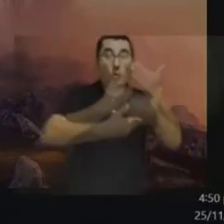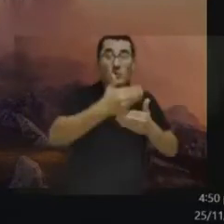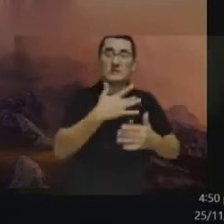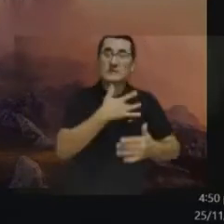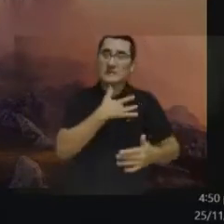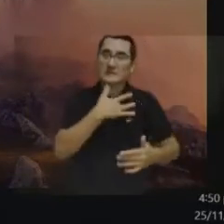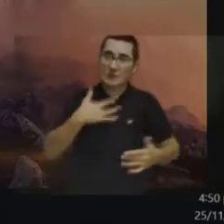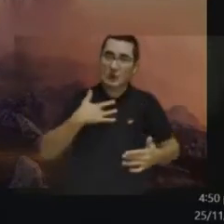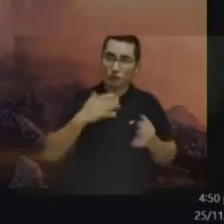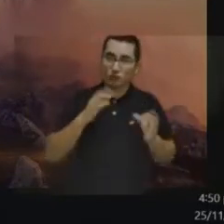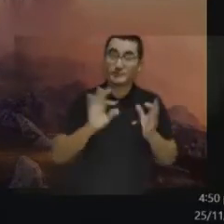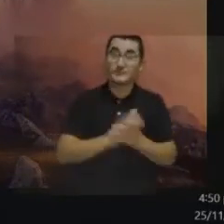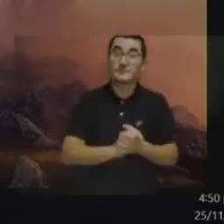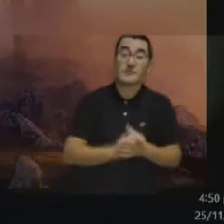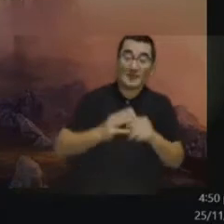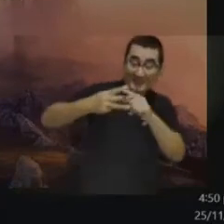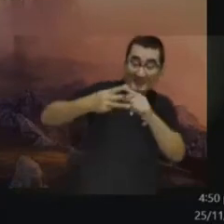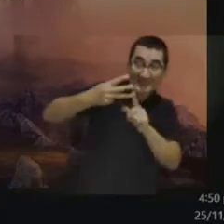está asociado